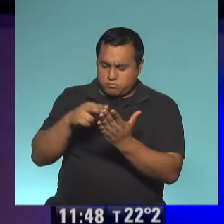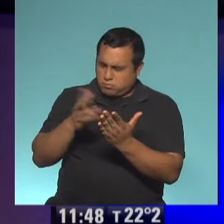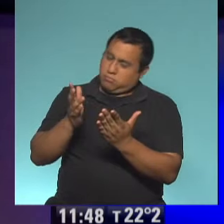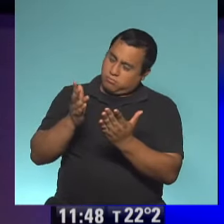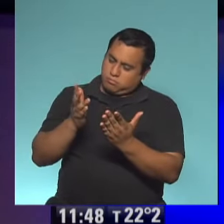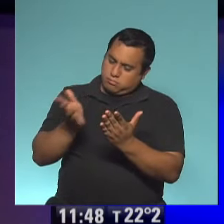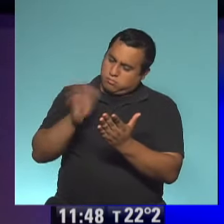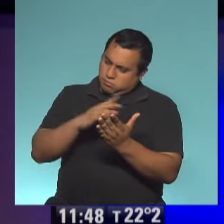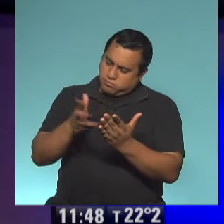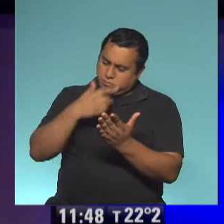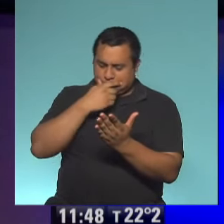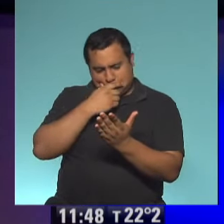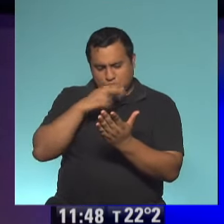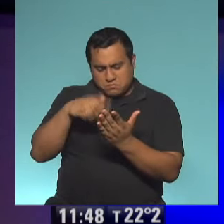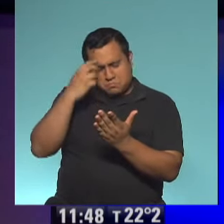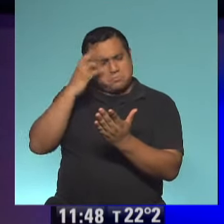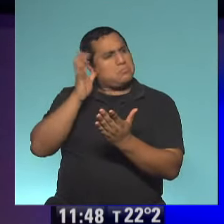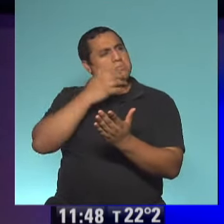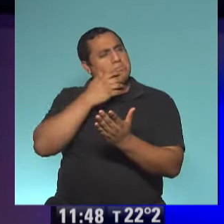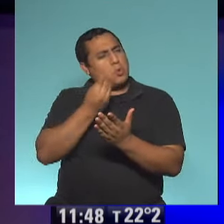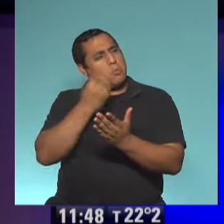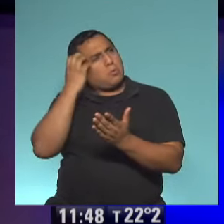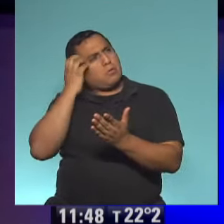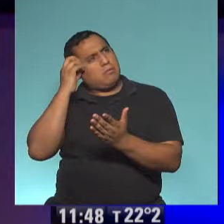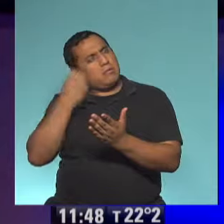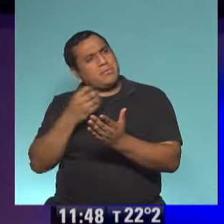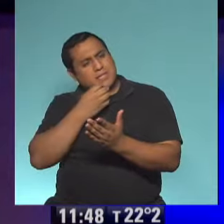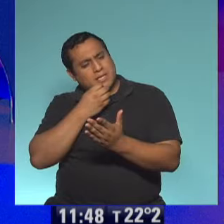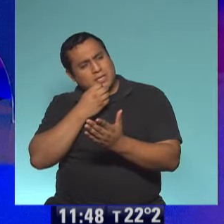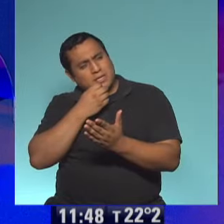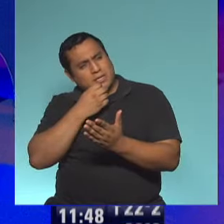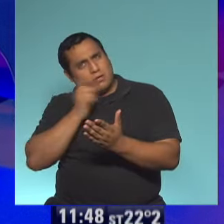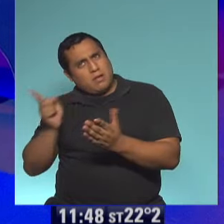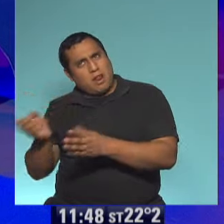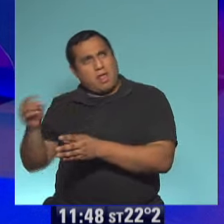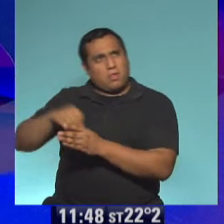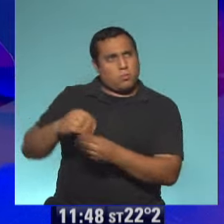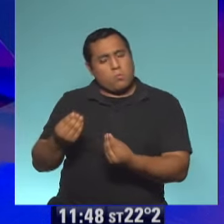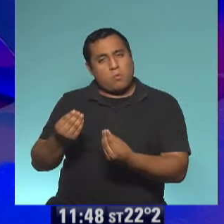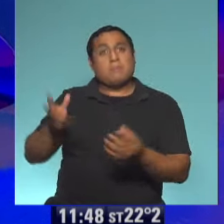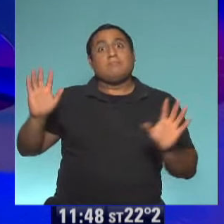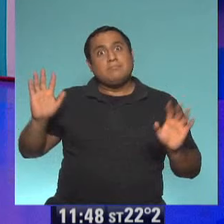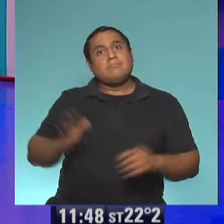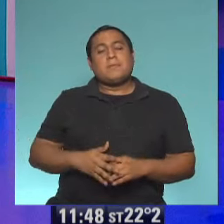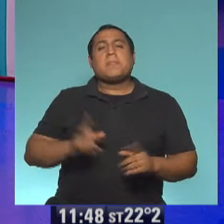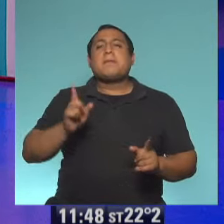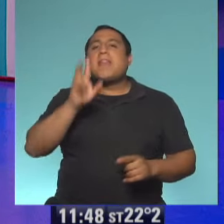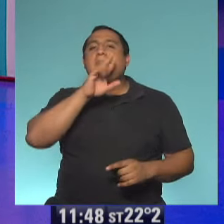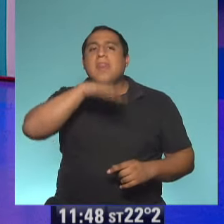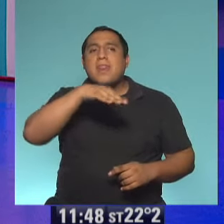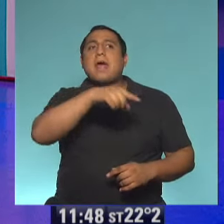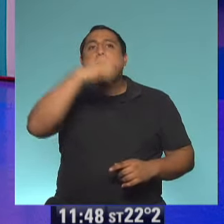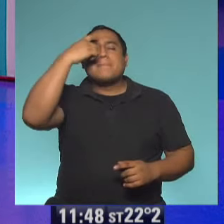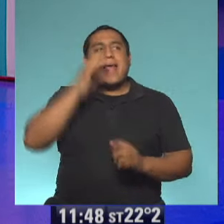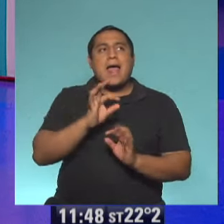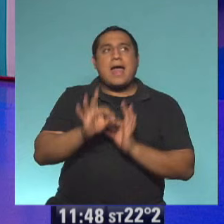dejó a los lectores que estábamos recién leyendo, que era como, pero, ¿qué está pasando acá? ¿Cómo? ¿Está el autor? También habíamos leído uno que era que una nena estaba pensando un regalo